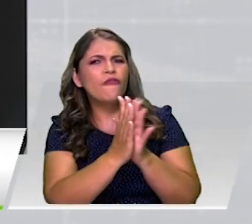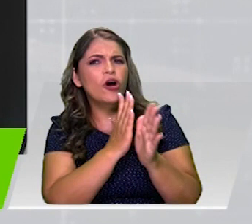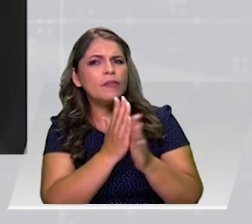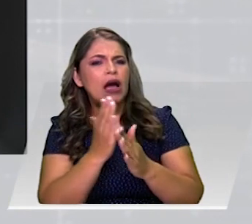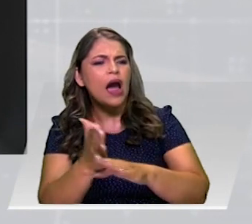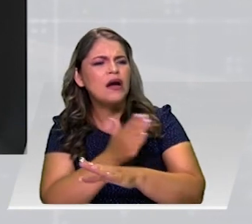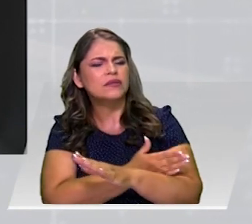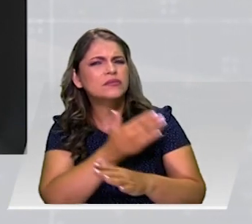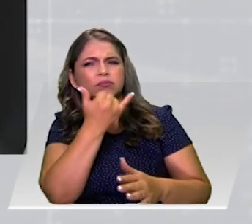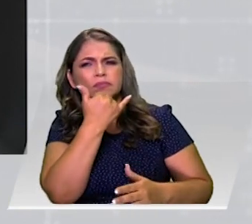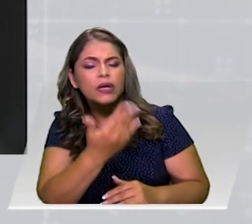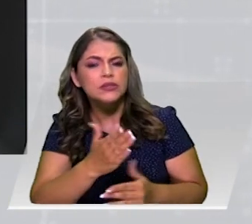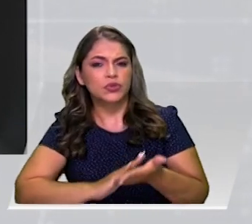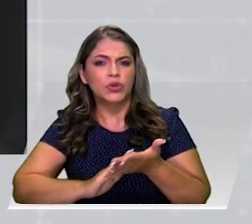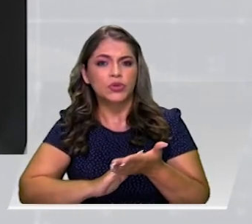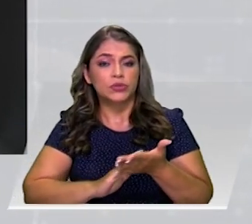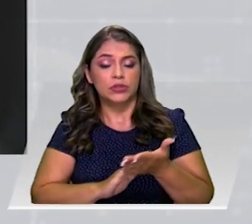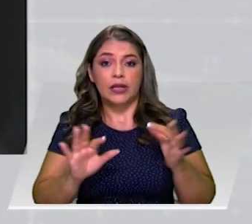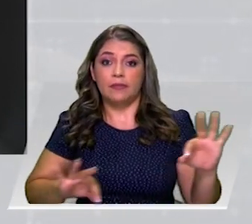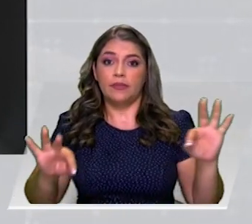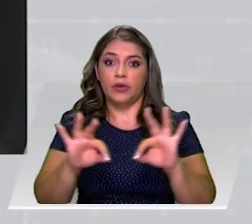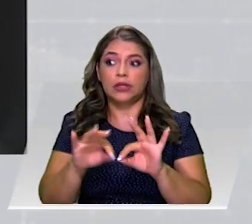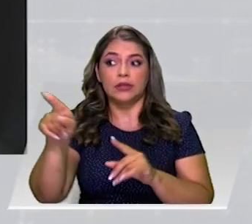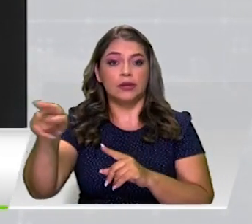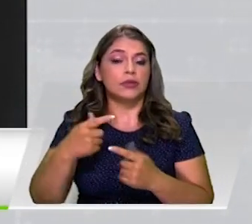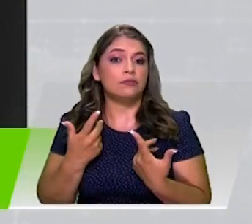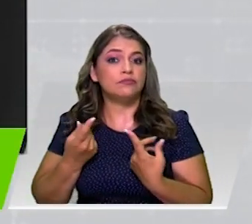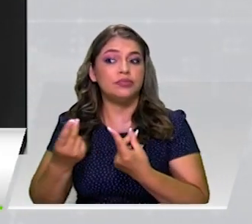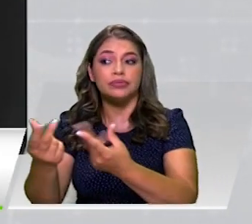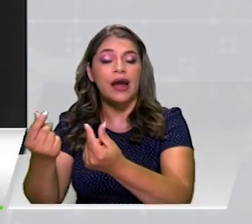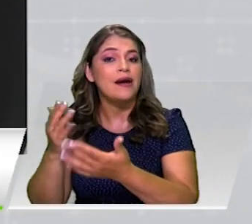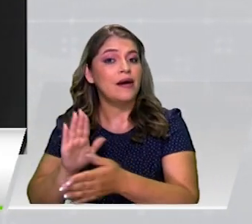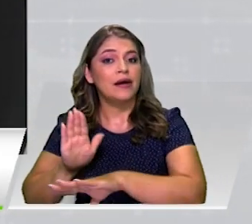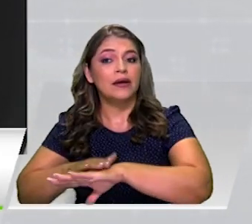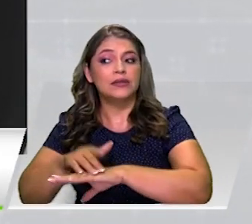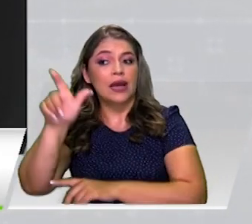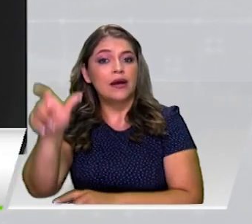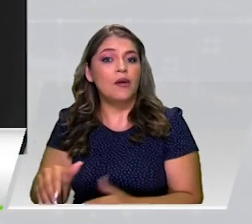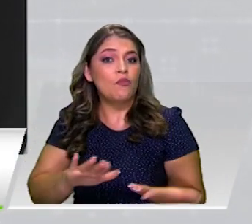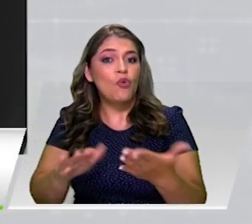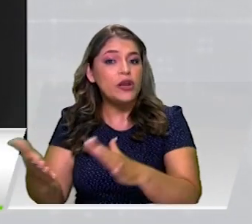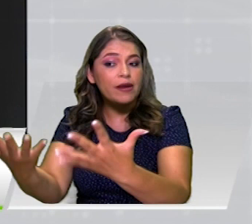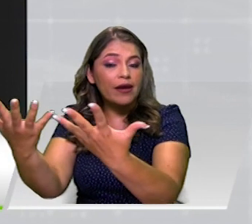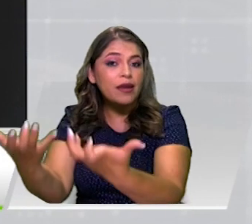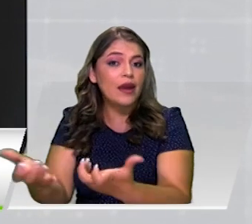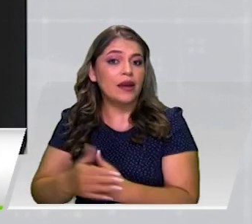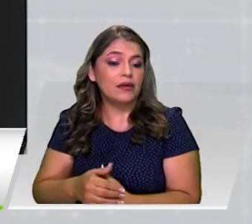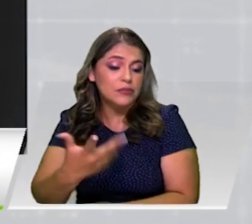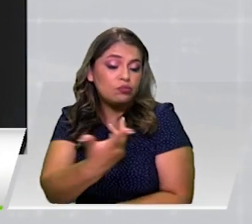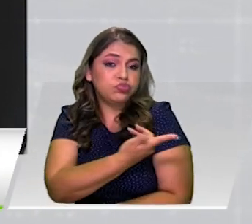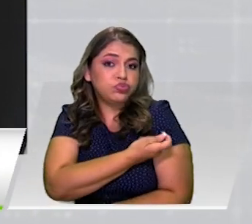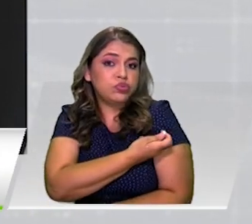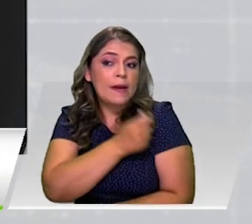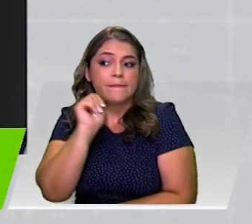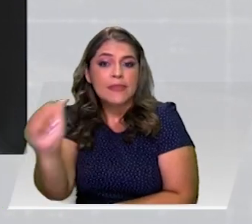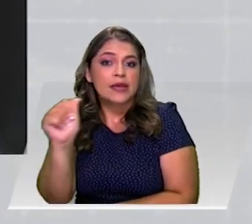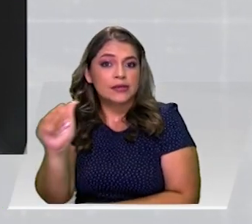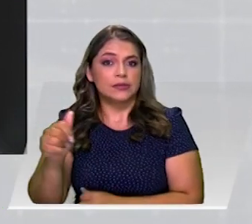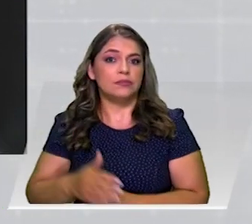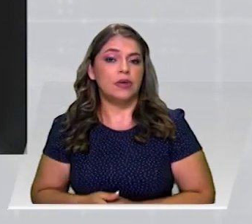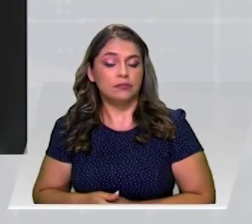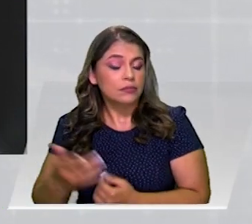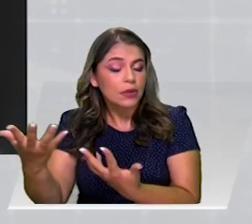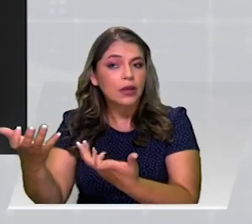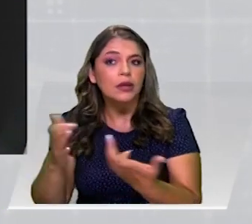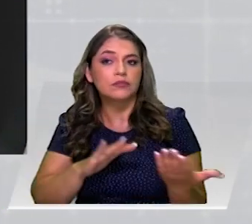adoptadas para garantizar el trámite con celeridad de la solicitud de morir con dignidad a través de la eutanasia manifestado por la señora